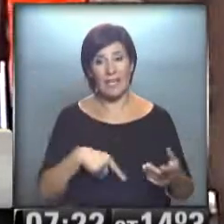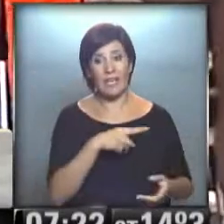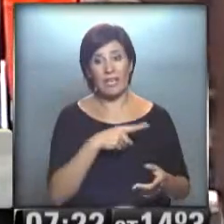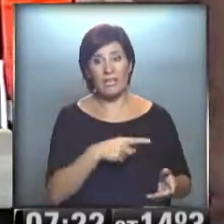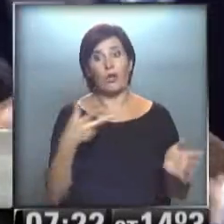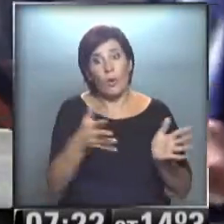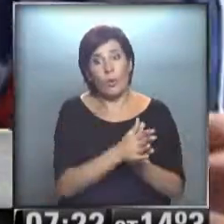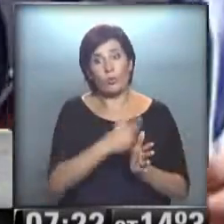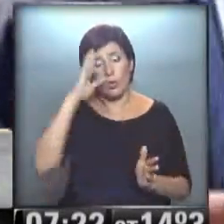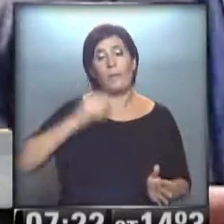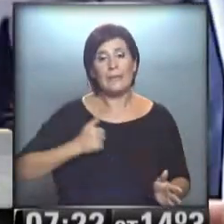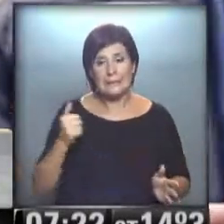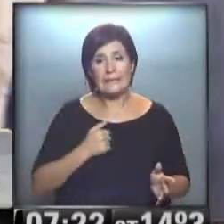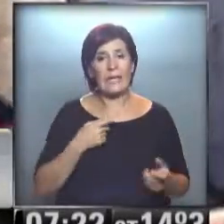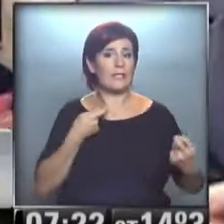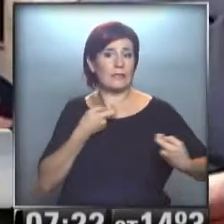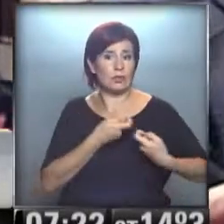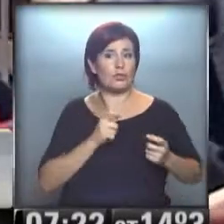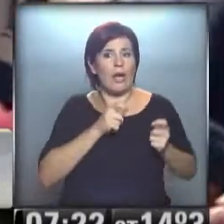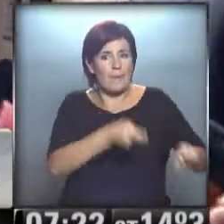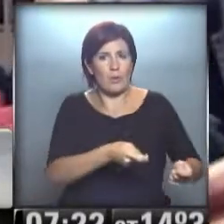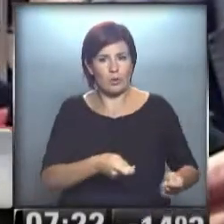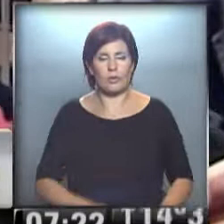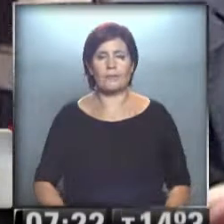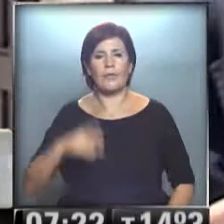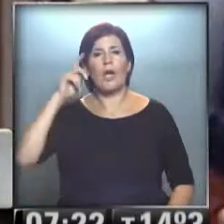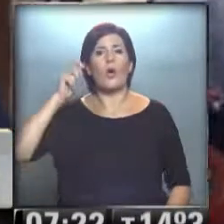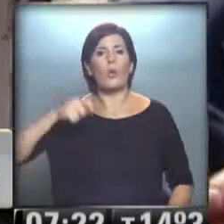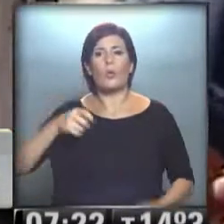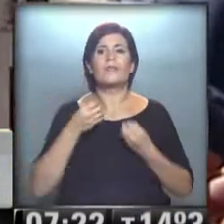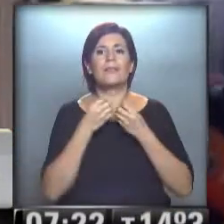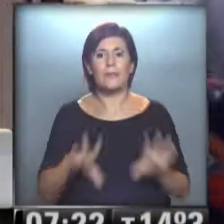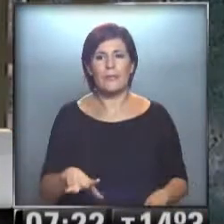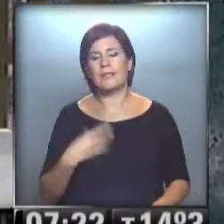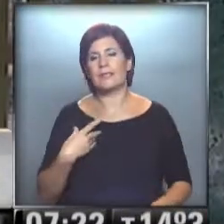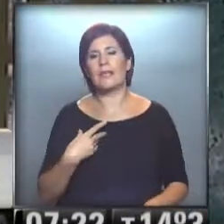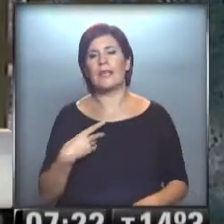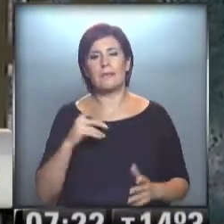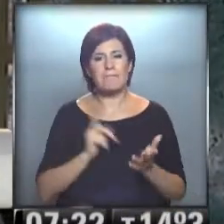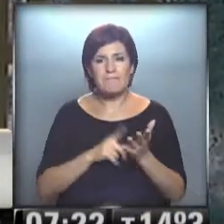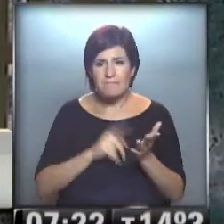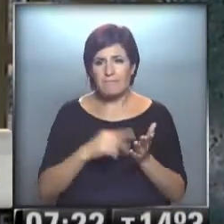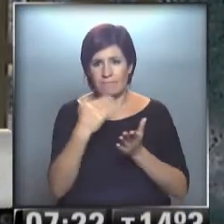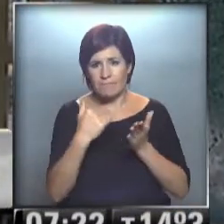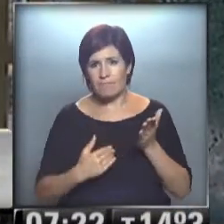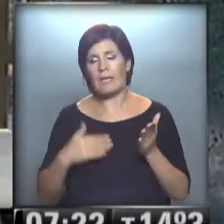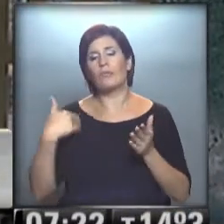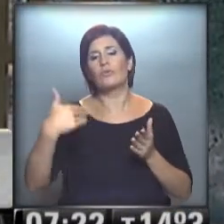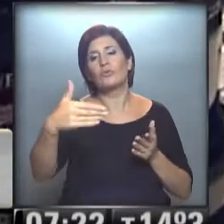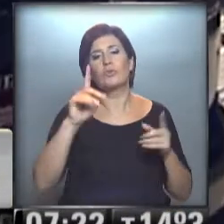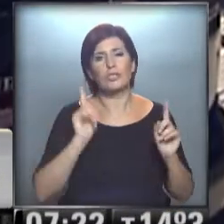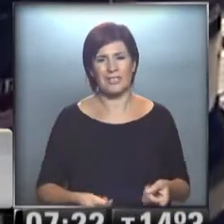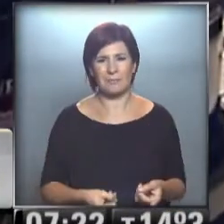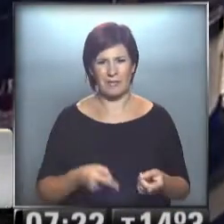proceso militar. El juez acaba de implantar el secreto de sumario para todo lo que tenga que ver con los actos procesales que vienen, así que nosotros, en